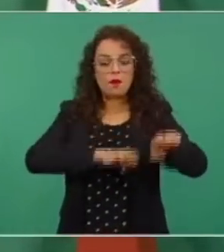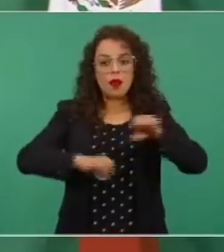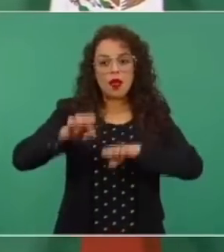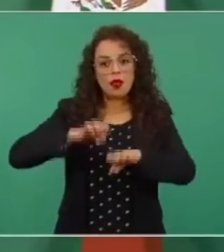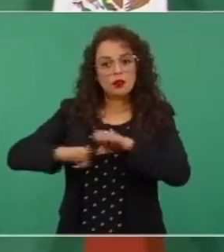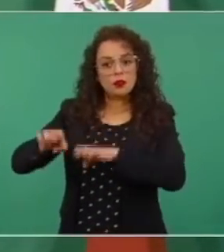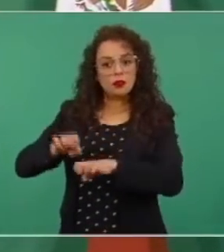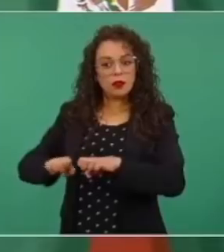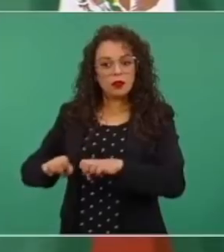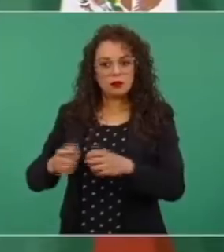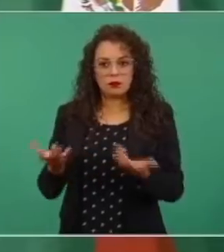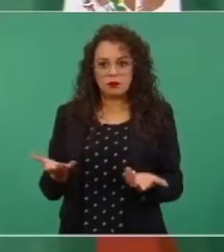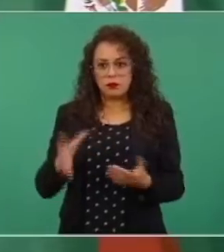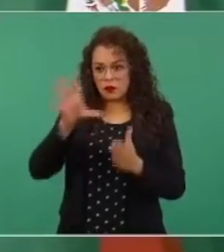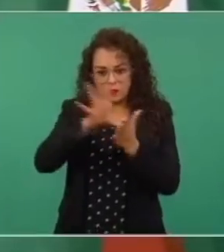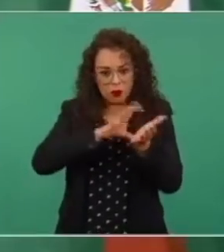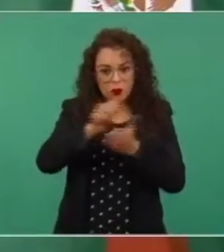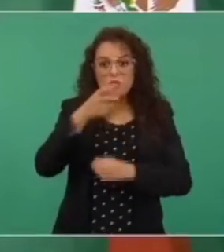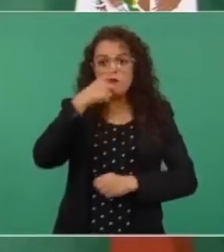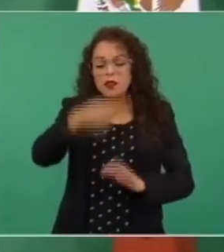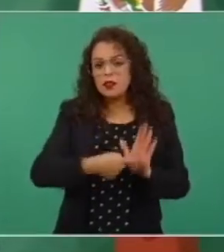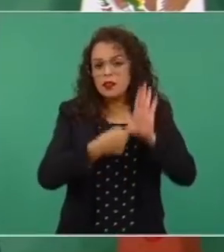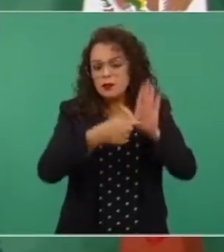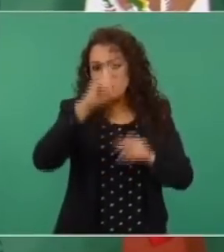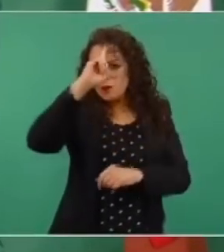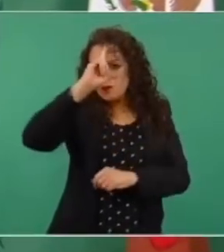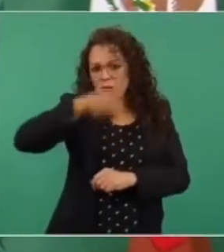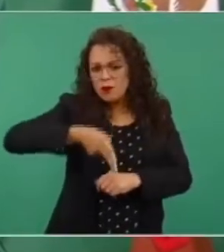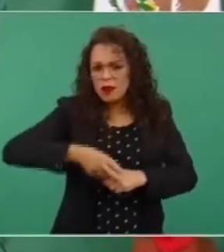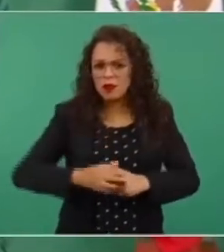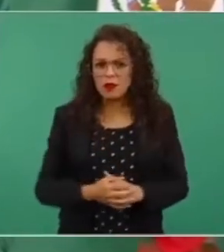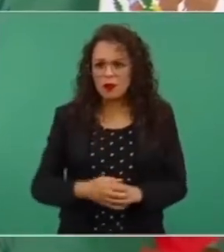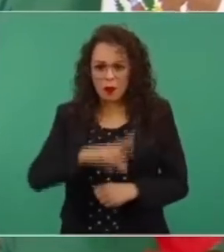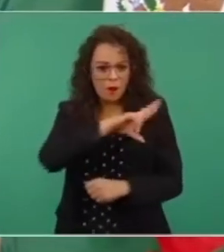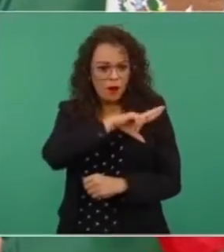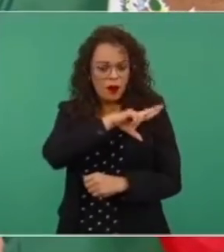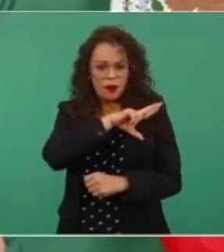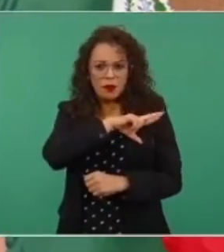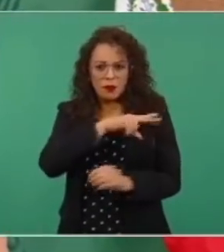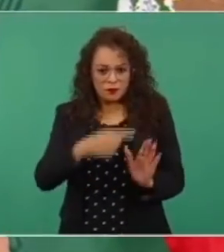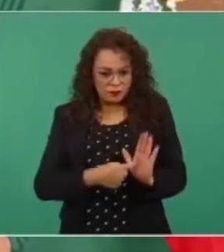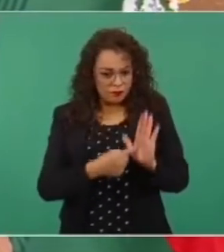que impedía la Constitución, entregar concesiones a particulares.